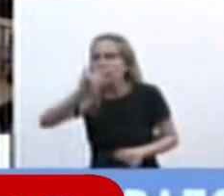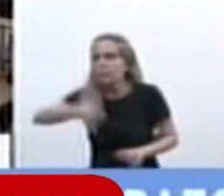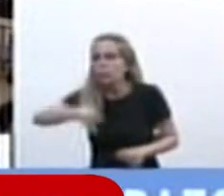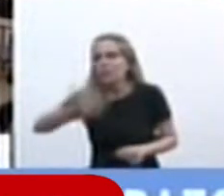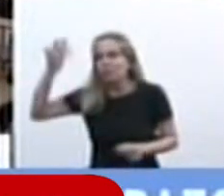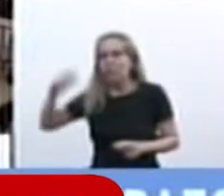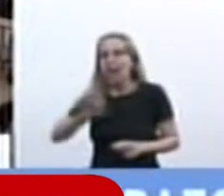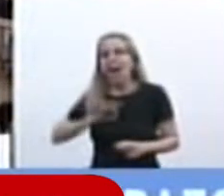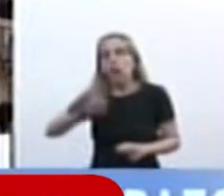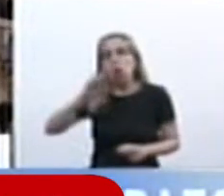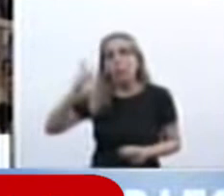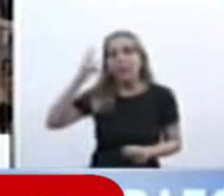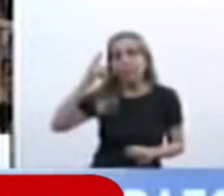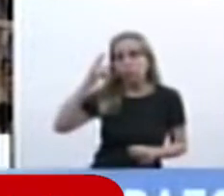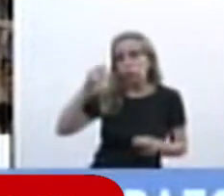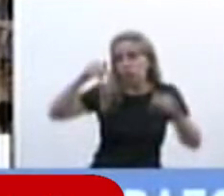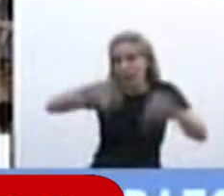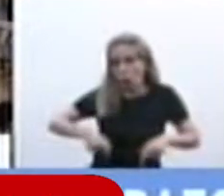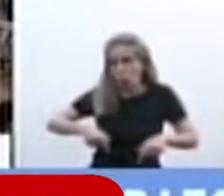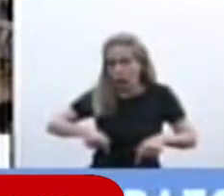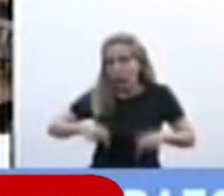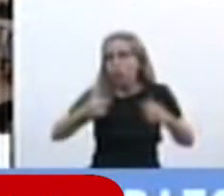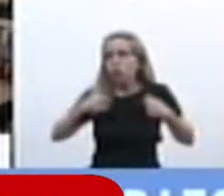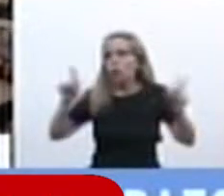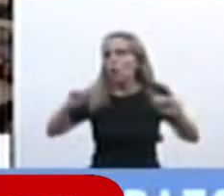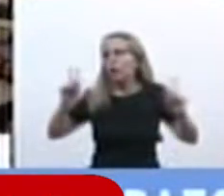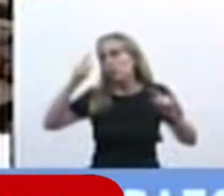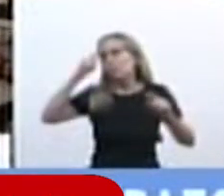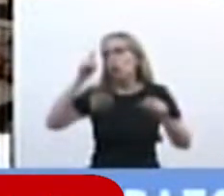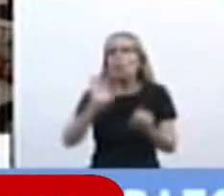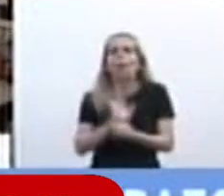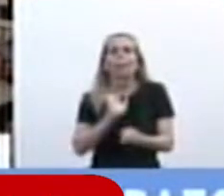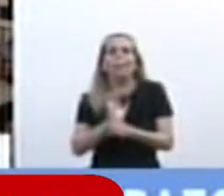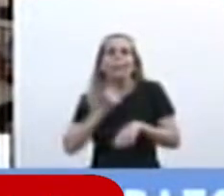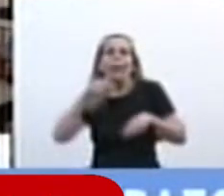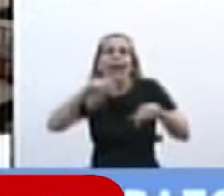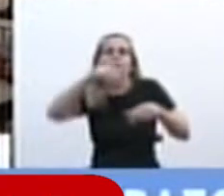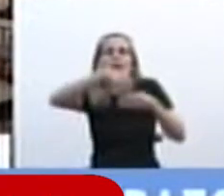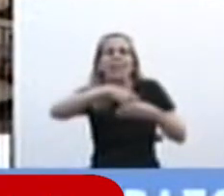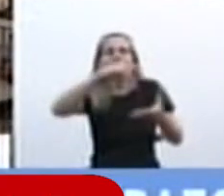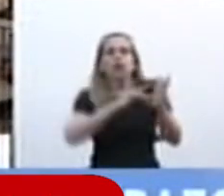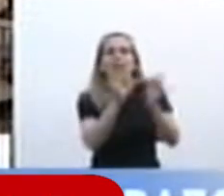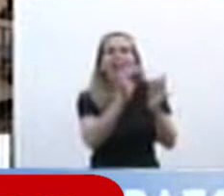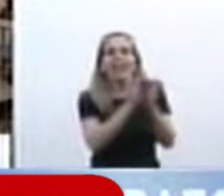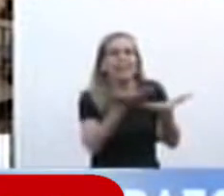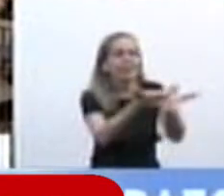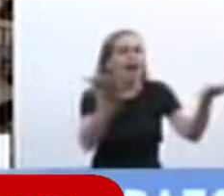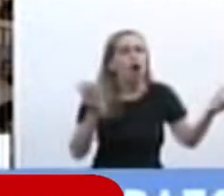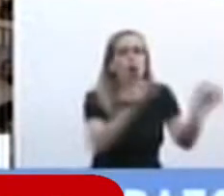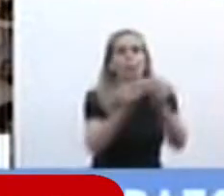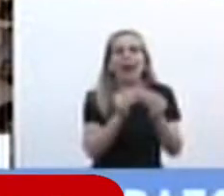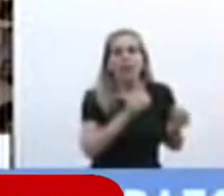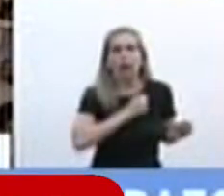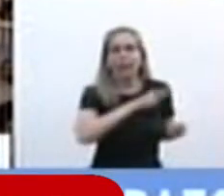vez en el 2018 y esta vez no estoy en el púlpito de mi iglesia hablándole a mis hermanos cristianos. Estoy en la banca